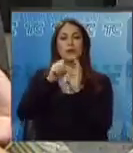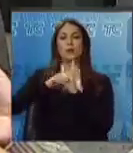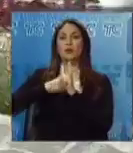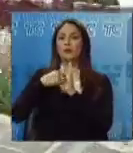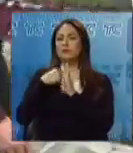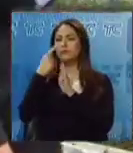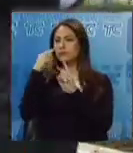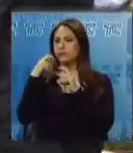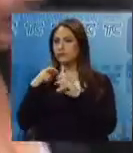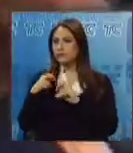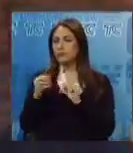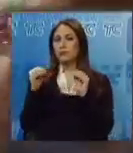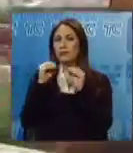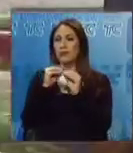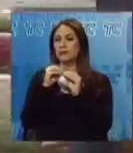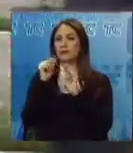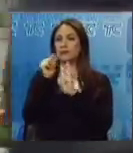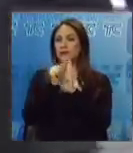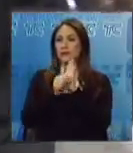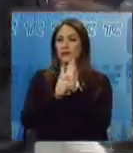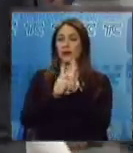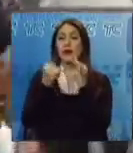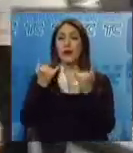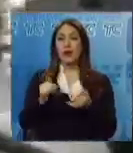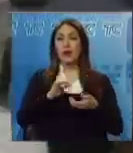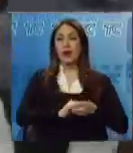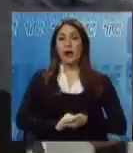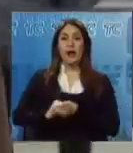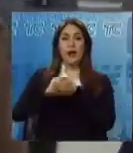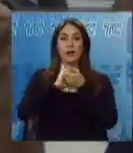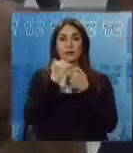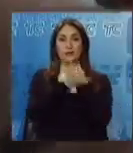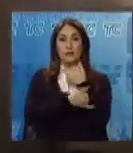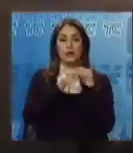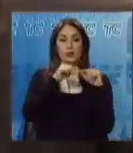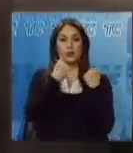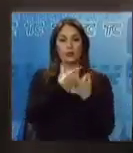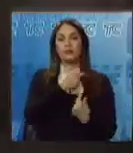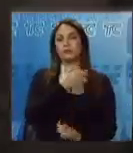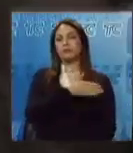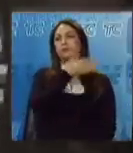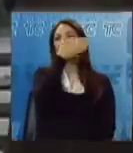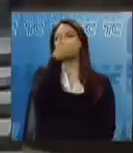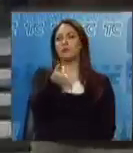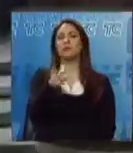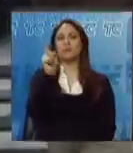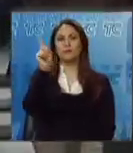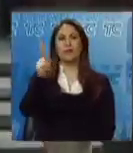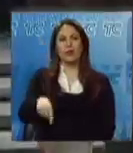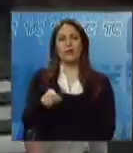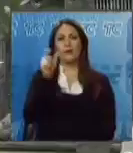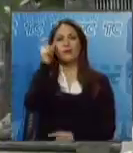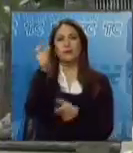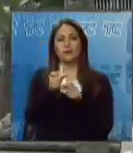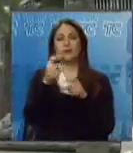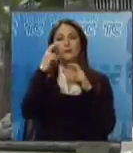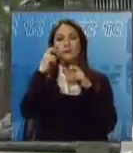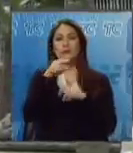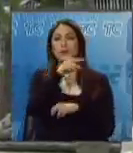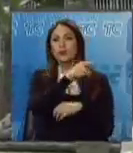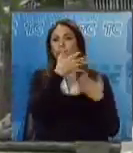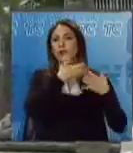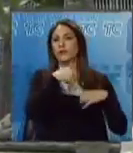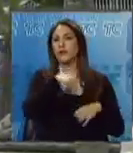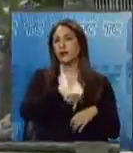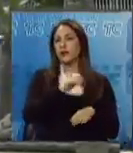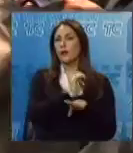del Estado. Horas antes, los concejales de Alianza País acudieron a la Fiscalía General del Estado a solicitar que el organismo investigue el accionar de la empresa Odebrecht en